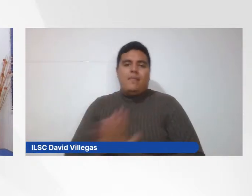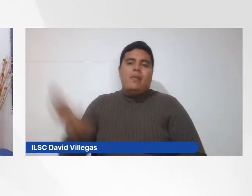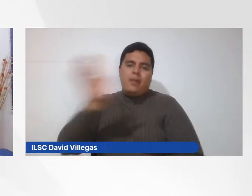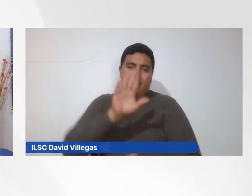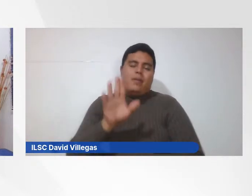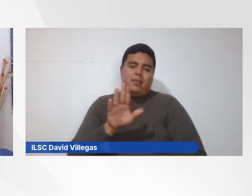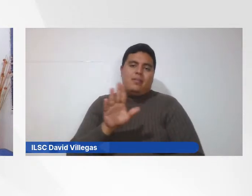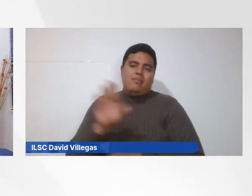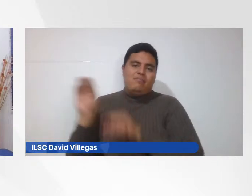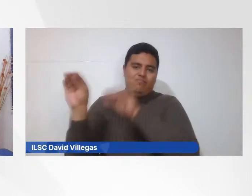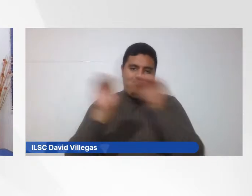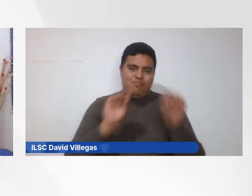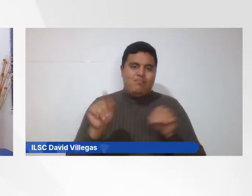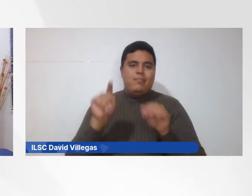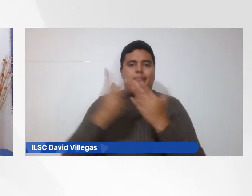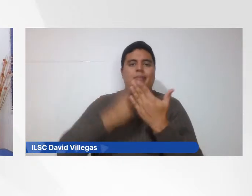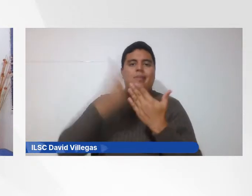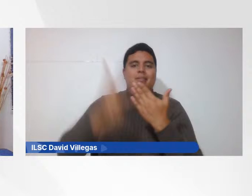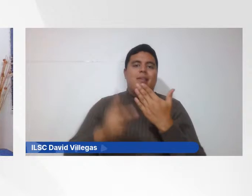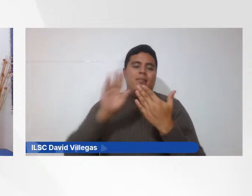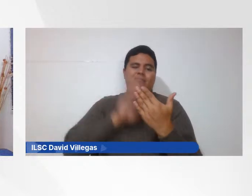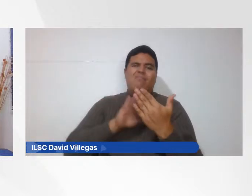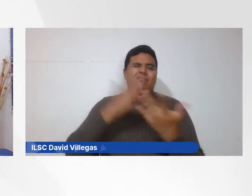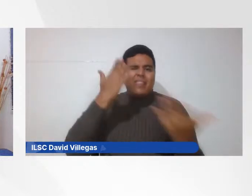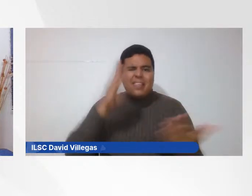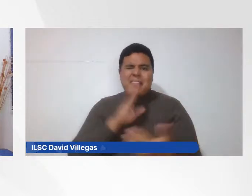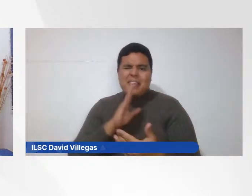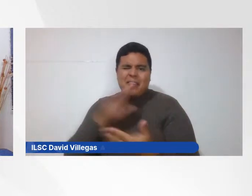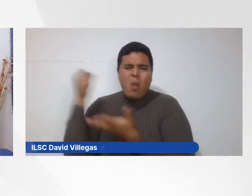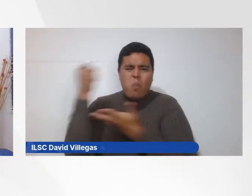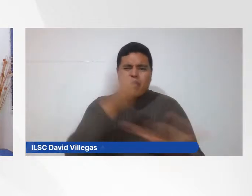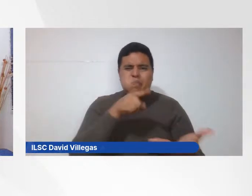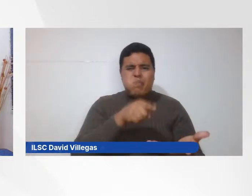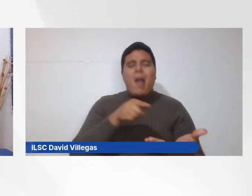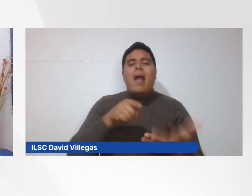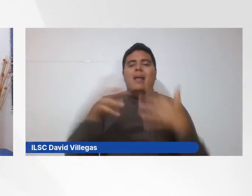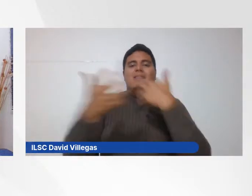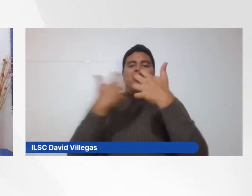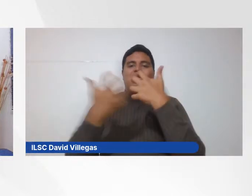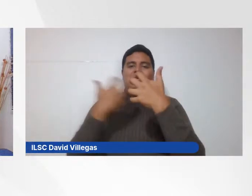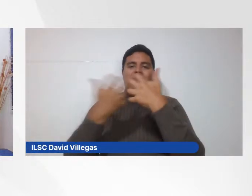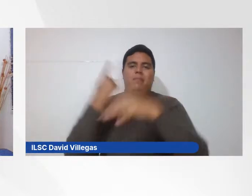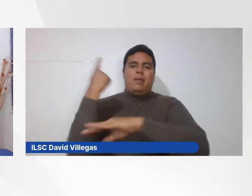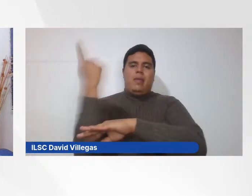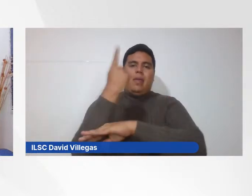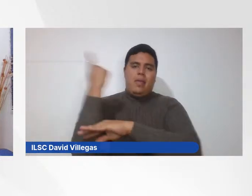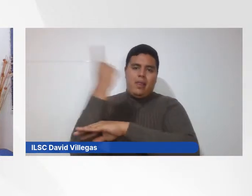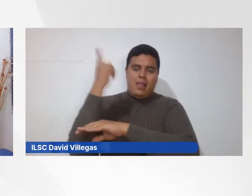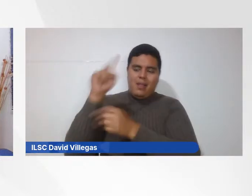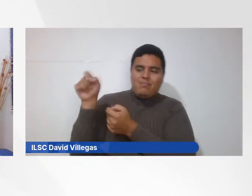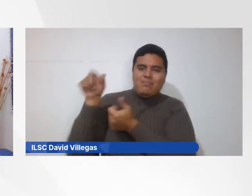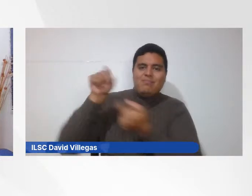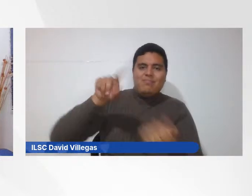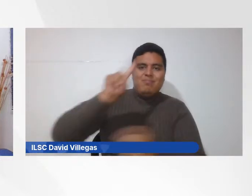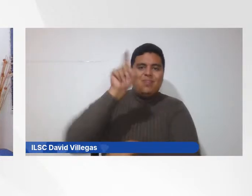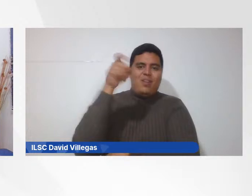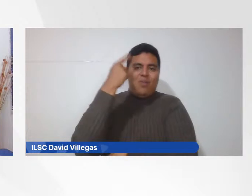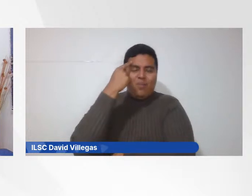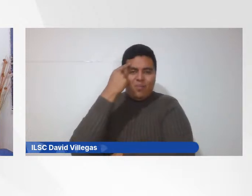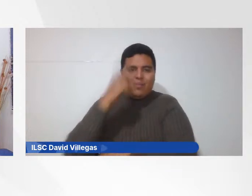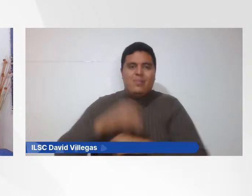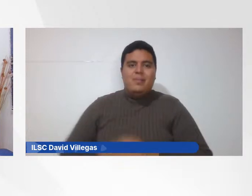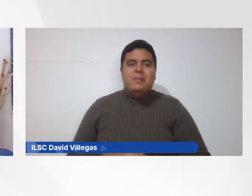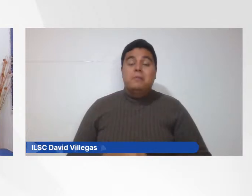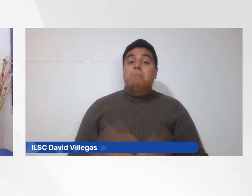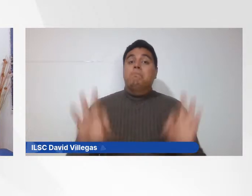proyecto está en cuenta con los recursos del Sistema General de Regalías, CGR. Muy bien, de esta forma entonces terminamos el programa el